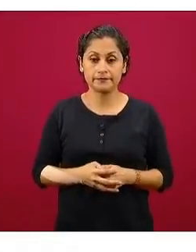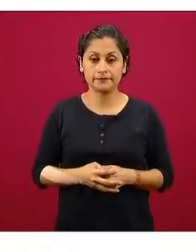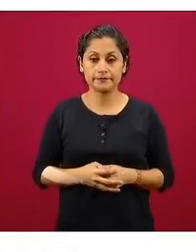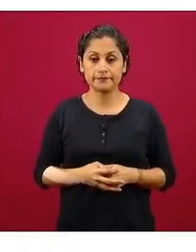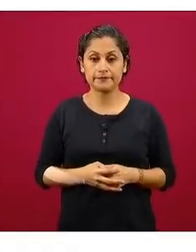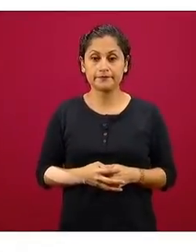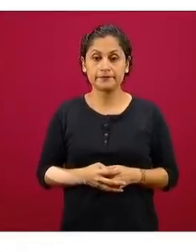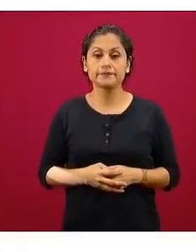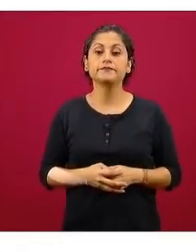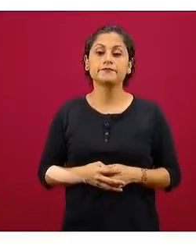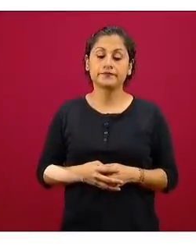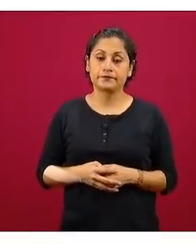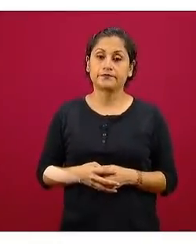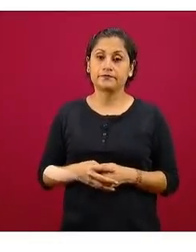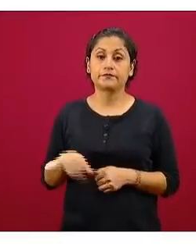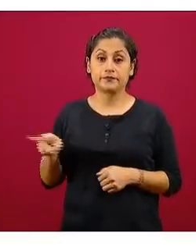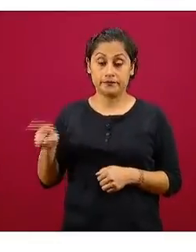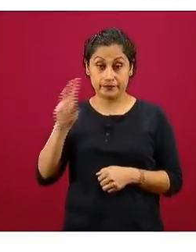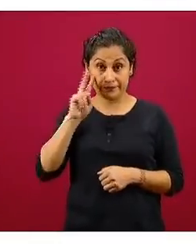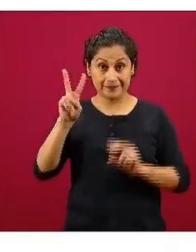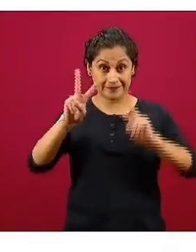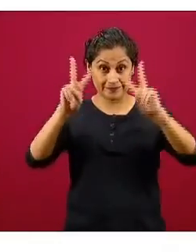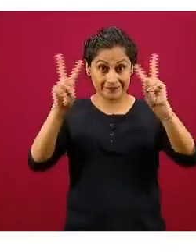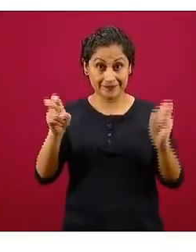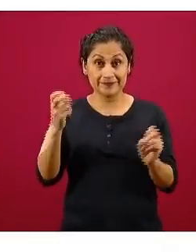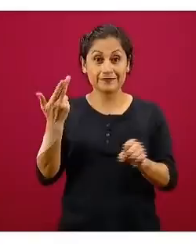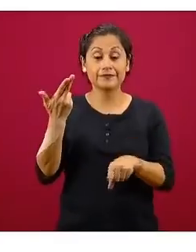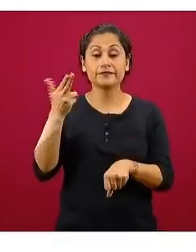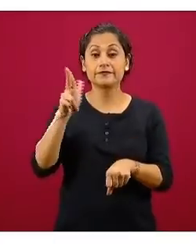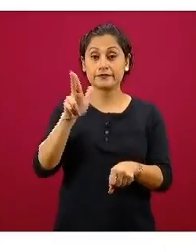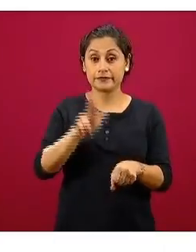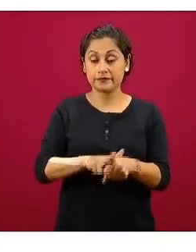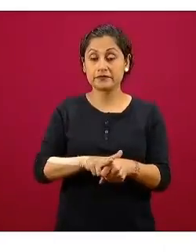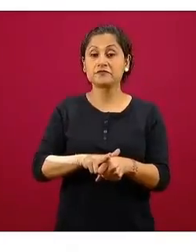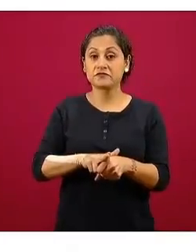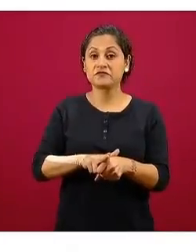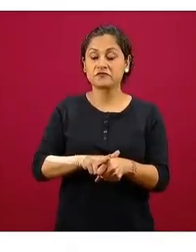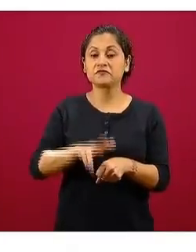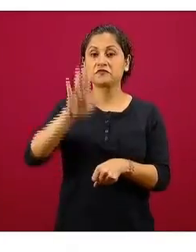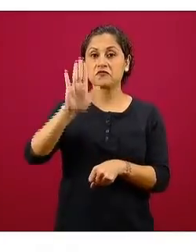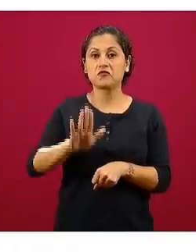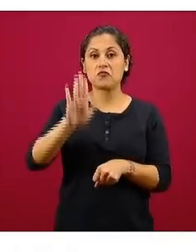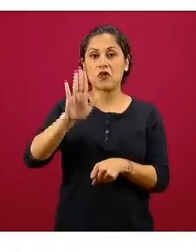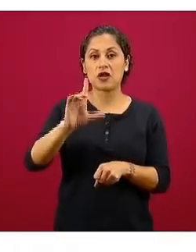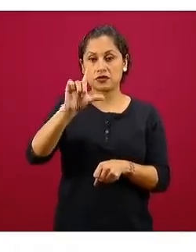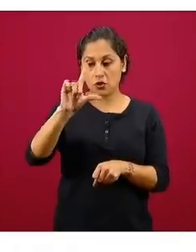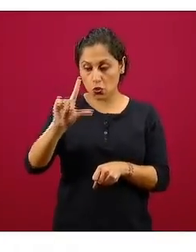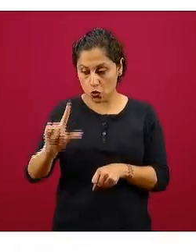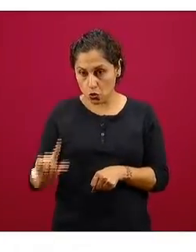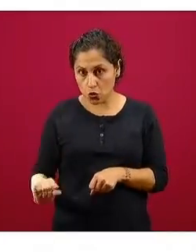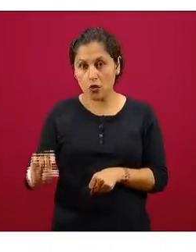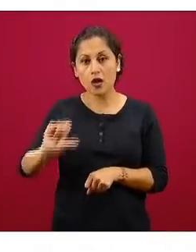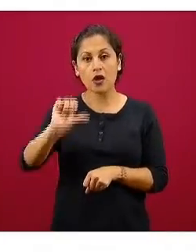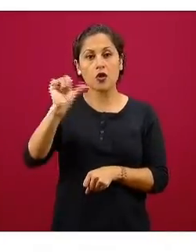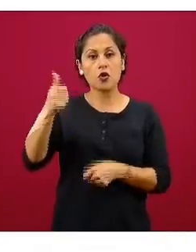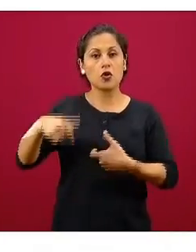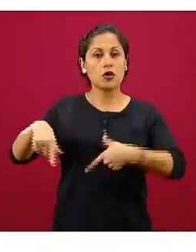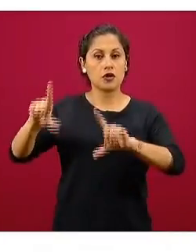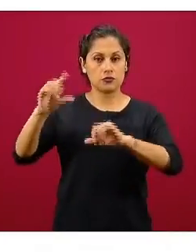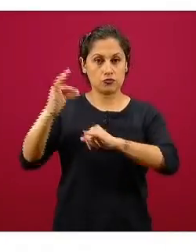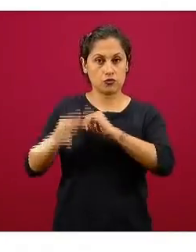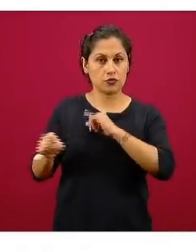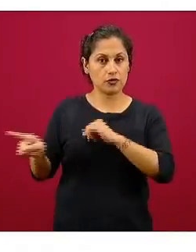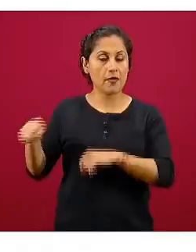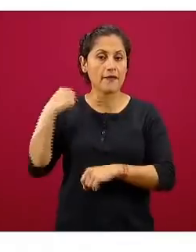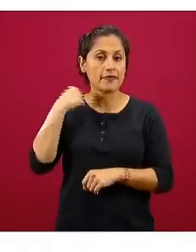Aquí está la hospitalización, también no hay todavía una tendencia clara, aunque parece ir en descenso. La siguiente y última de Tabasco, vemos